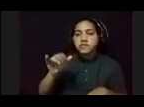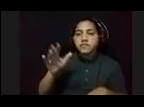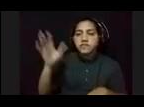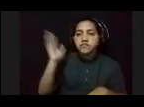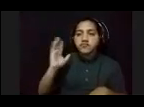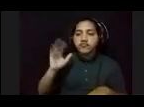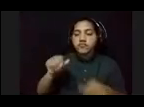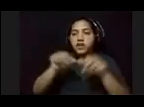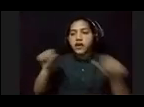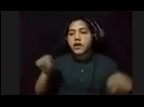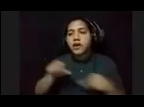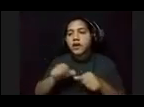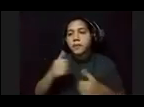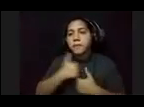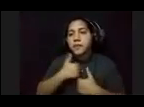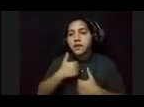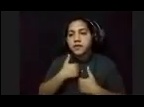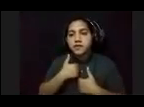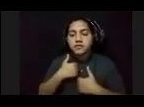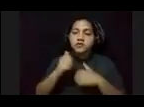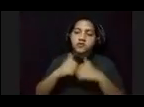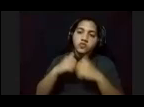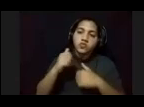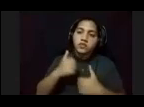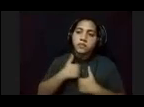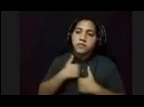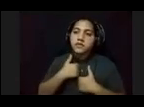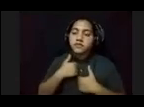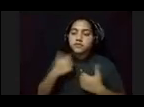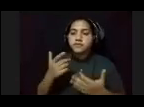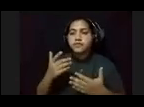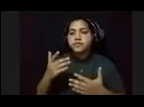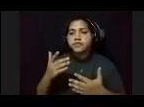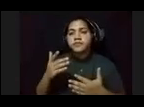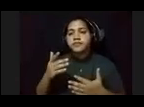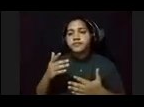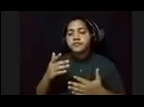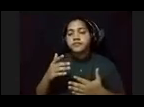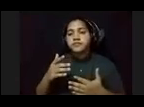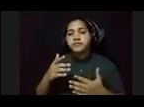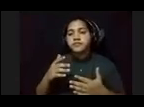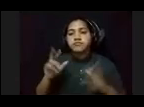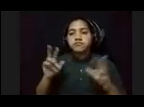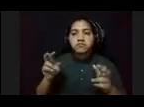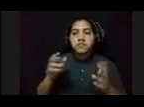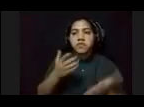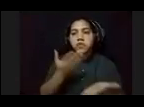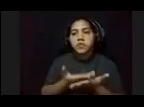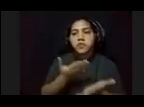el 1899, cedido por la Junta de Sanidad, ¿verdad? Según documentos